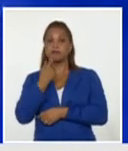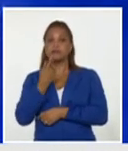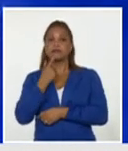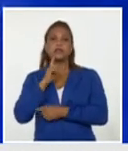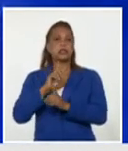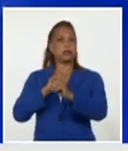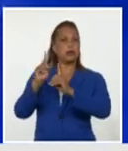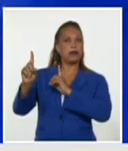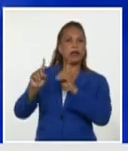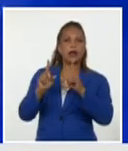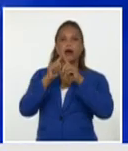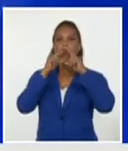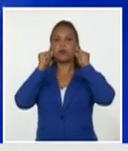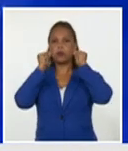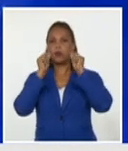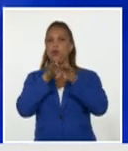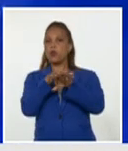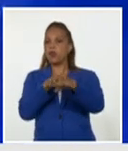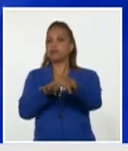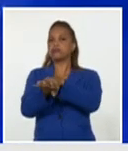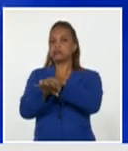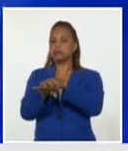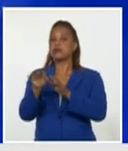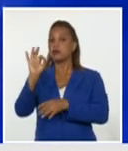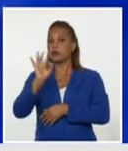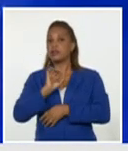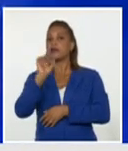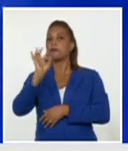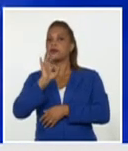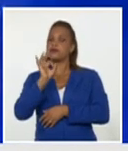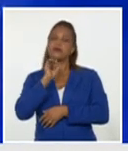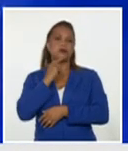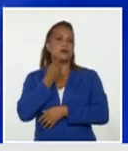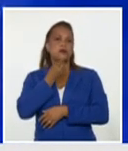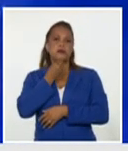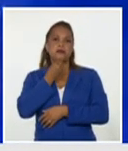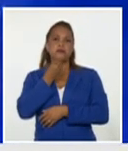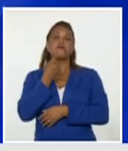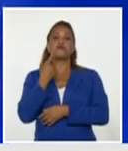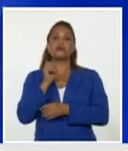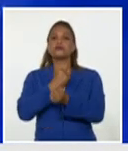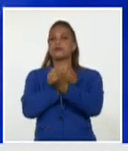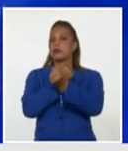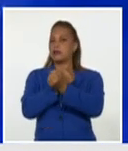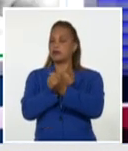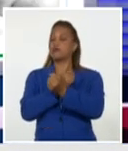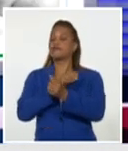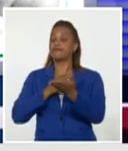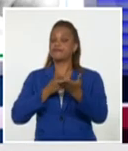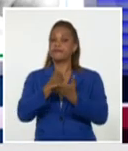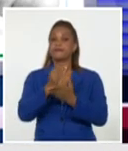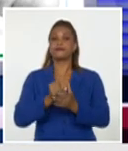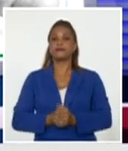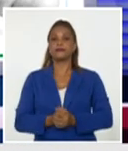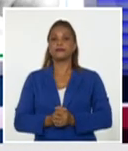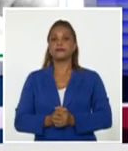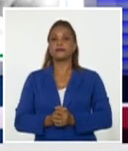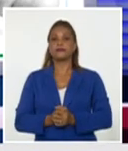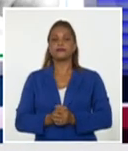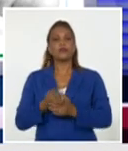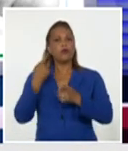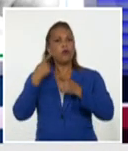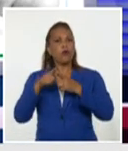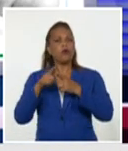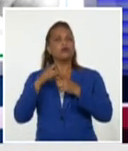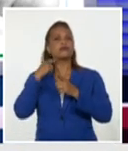personas vacunadas 70, 80%, pues no puede haber, hay mucho riesgo todavía. Tenemos otro enlace, doctor, en